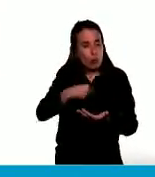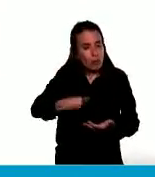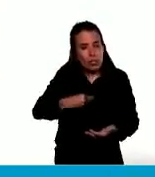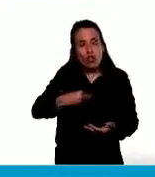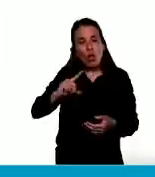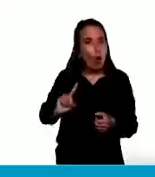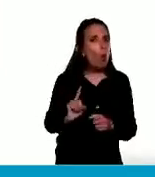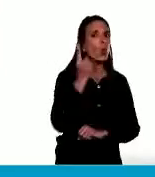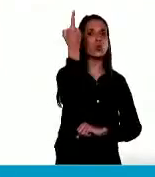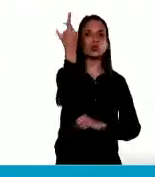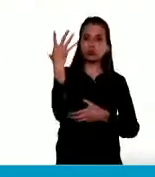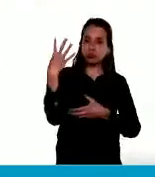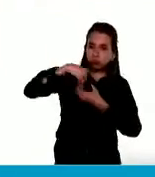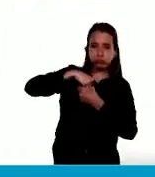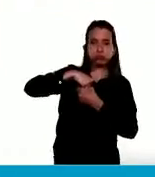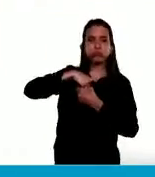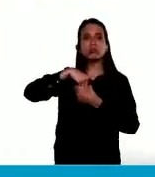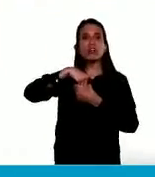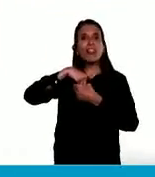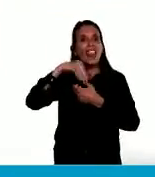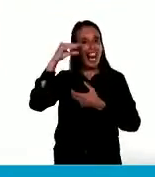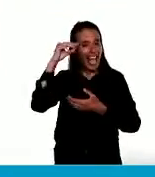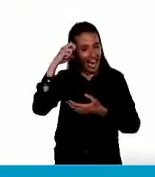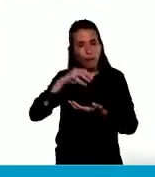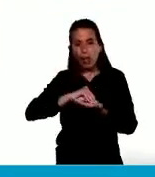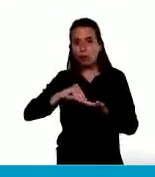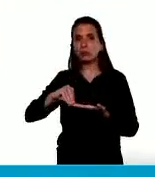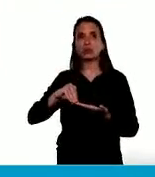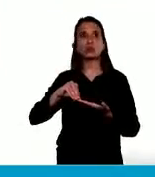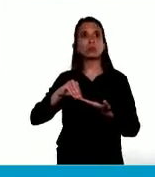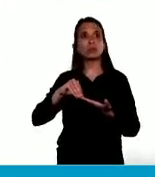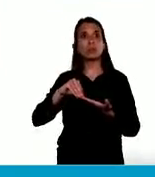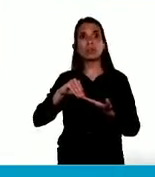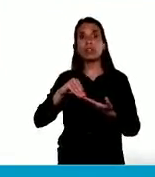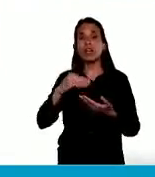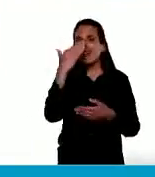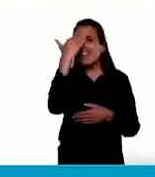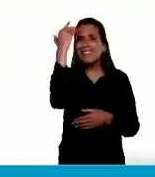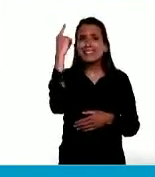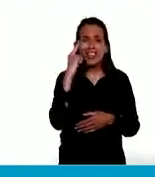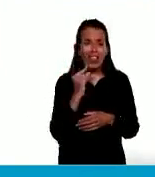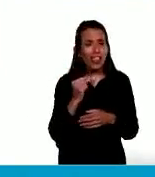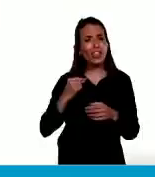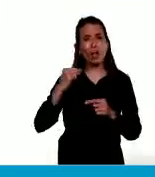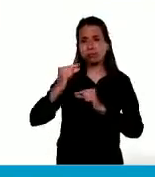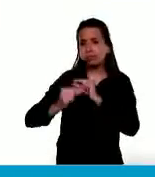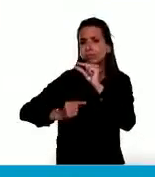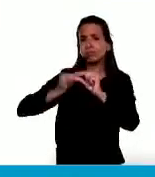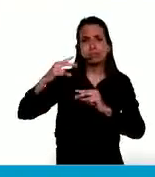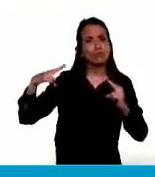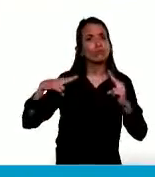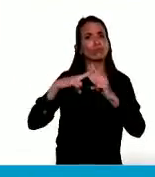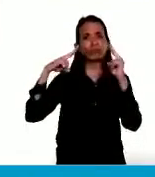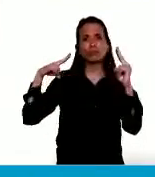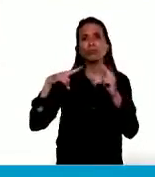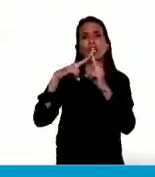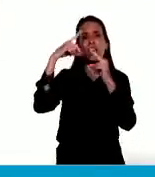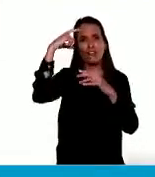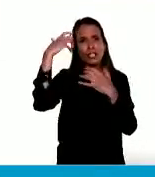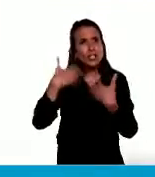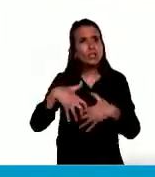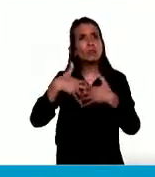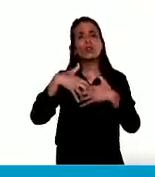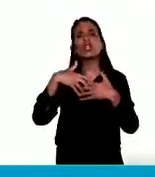10 de diciembre a esta legislatura, y vuelvo a decir que cada 15 días sesionamos, sabemos que lo que hacemos y lo